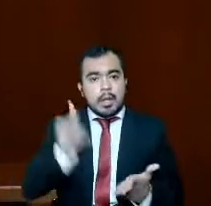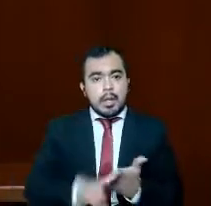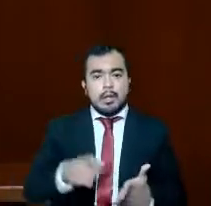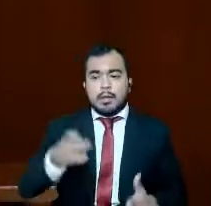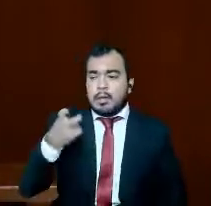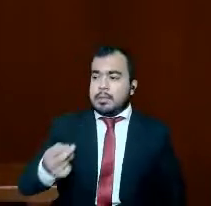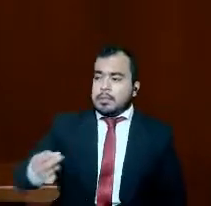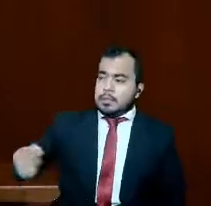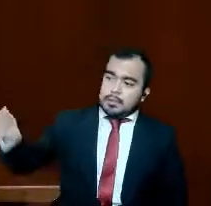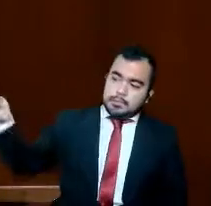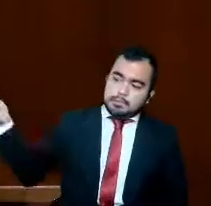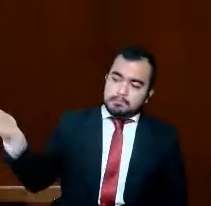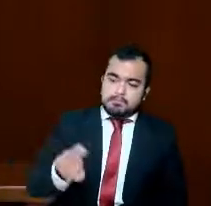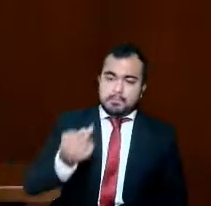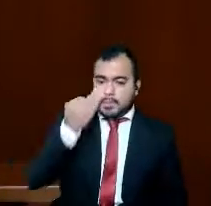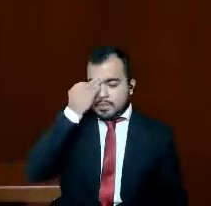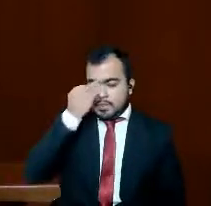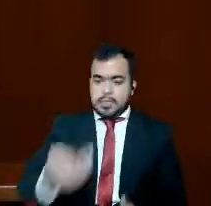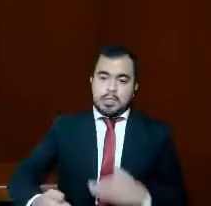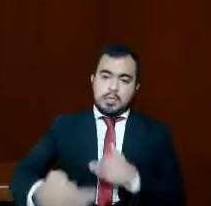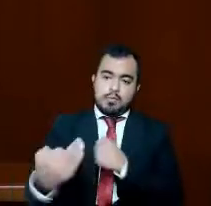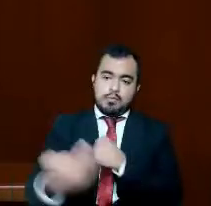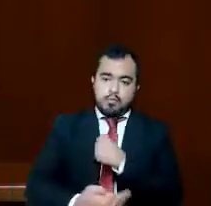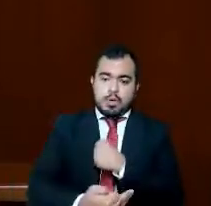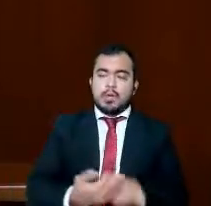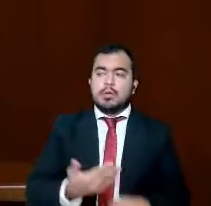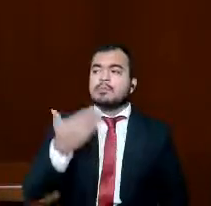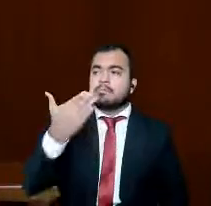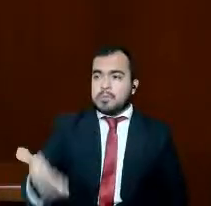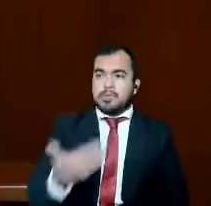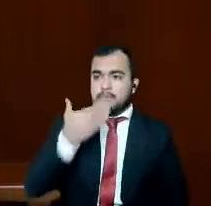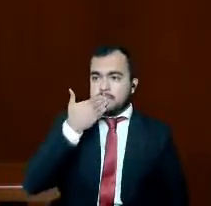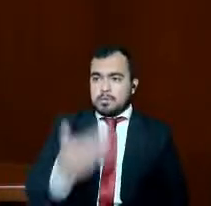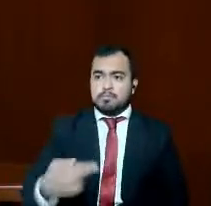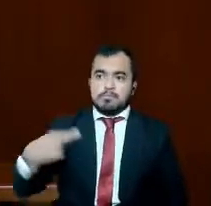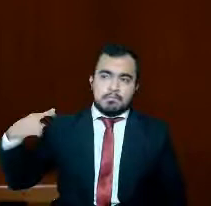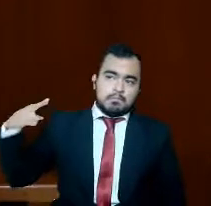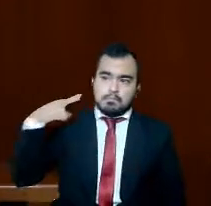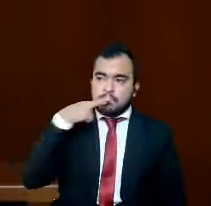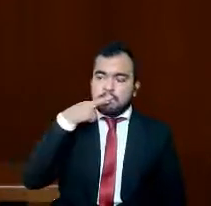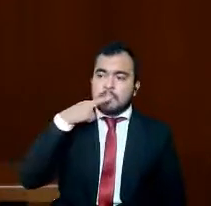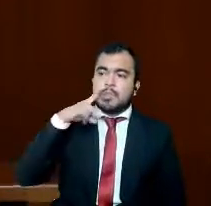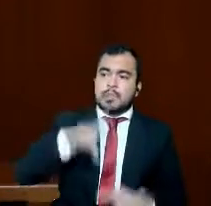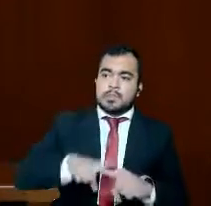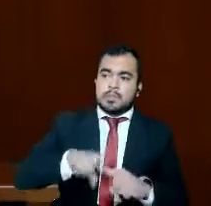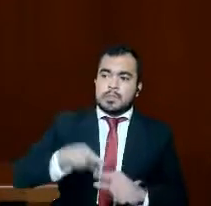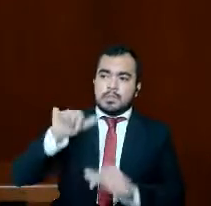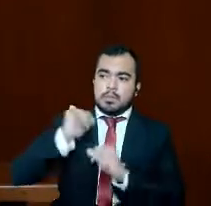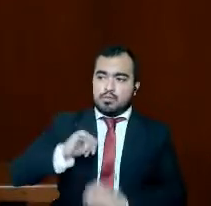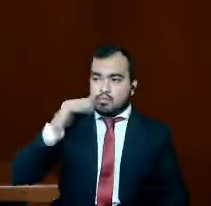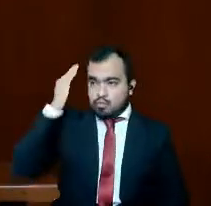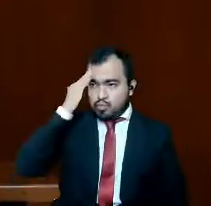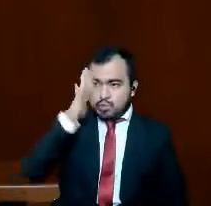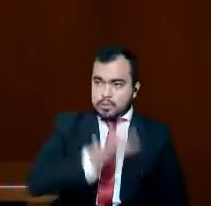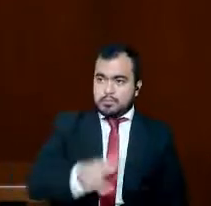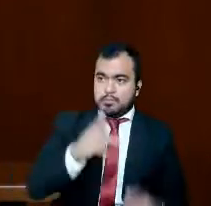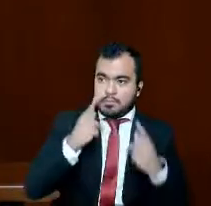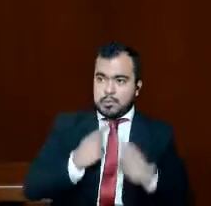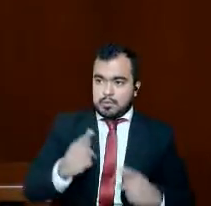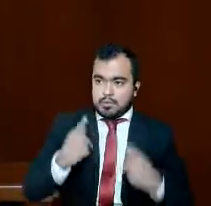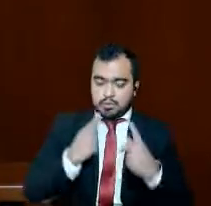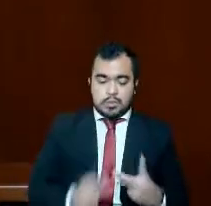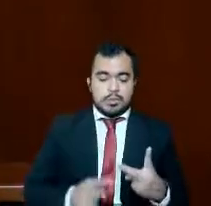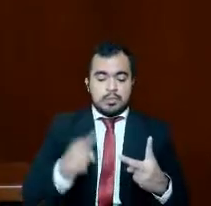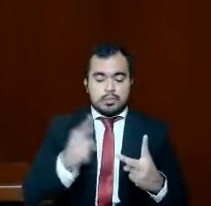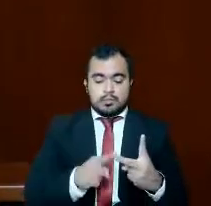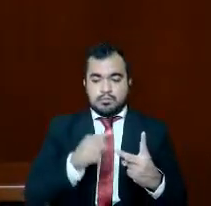que sea temporal y solicitada de forma expresa y justificada por la autoridad civil. Segundo, regulada para que se